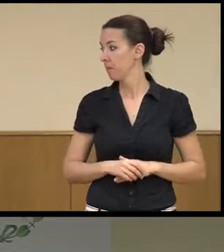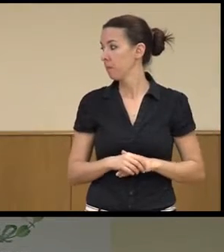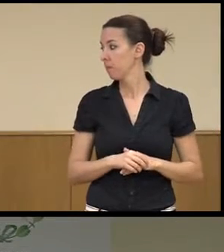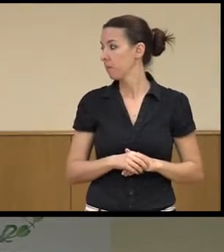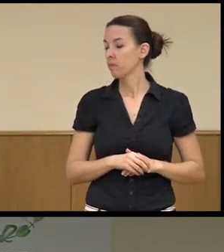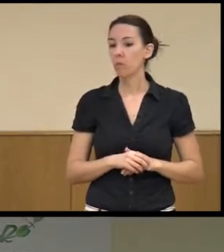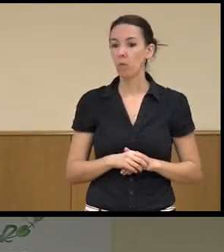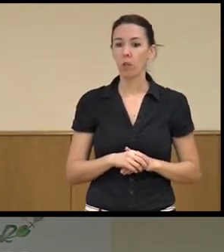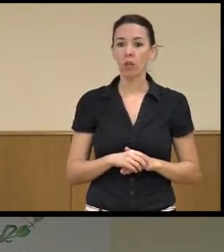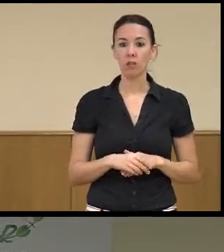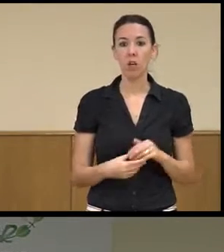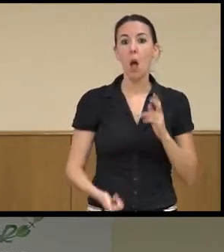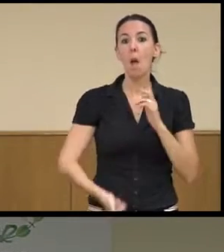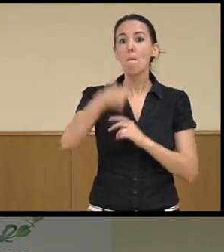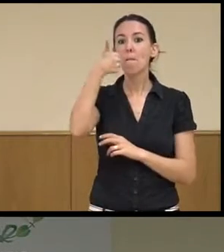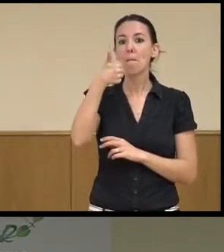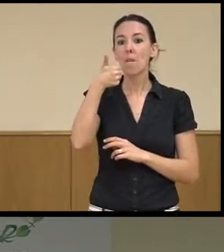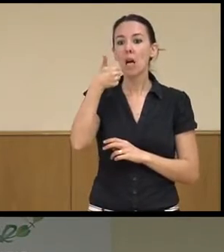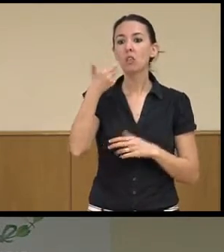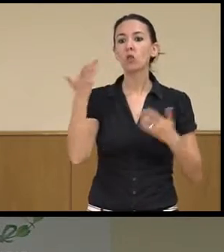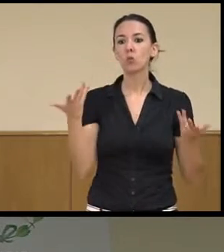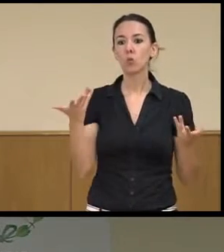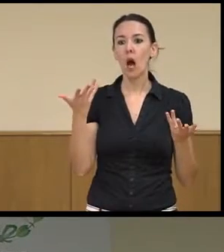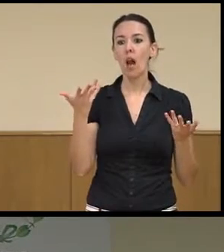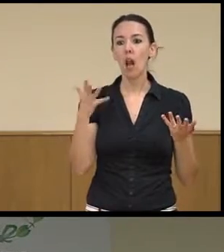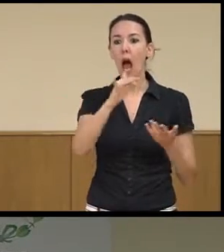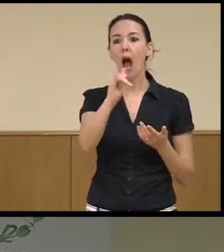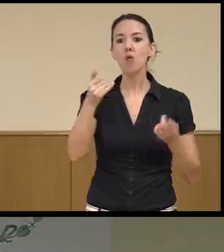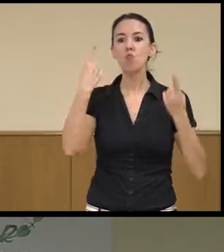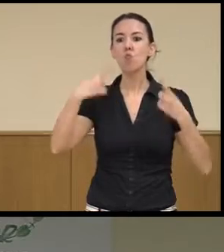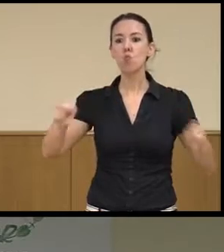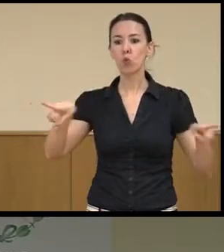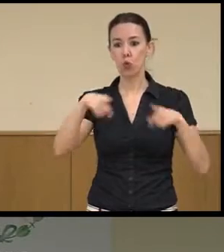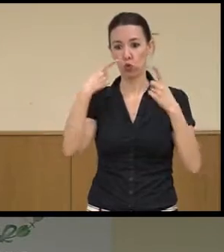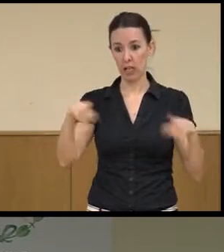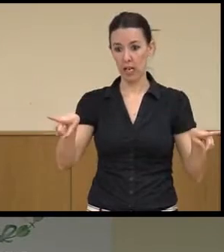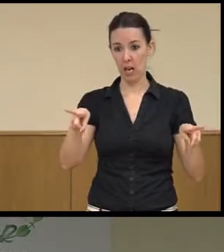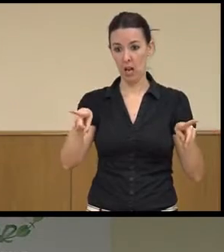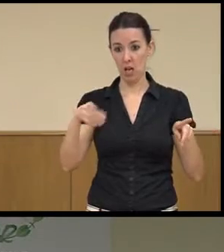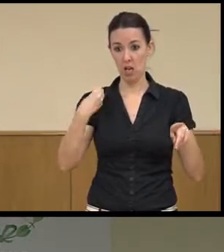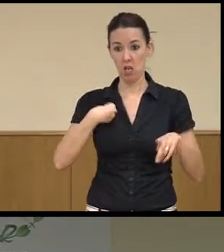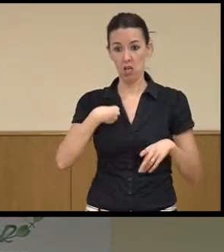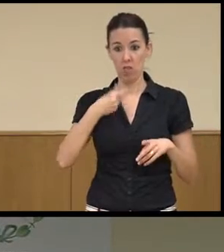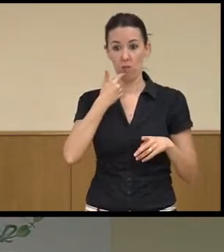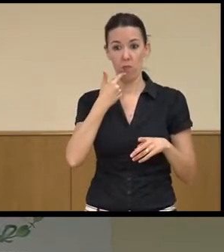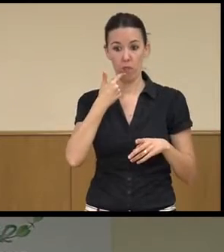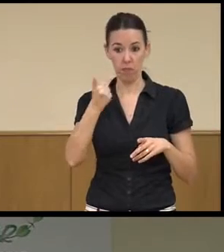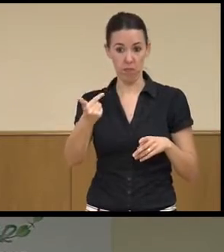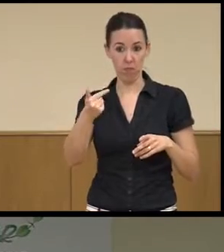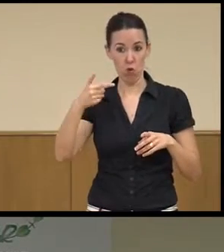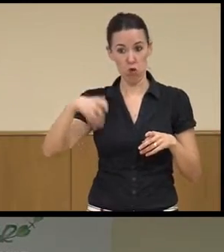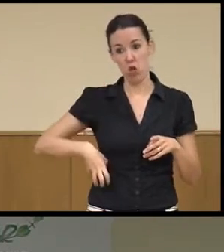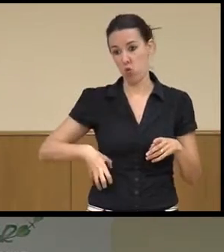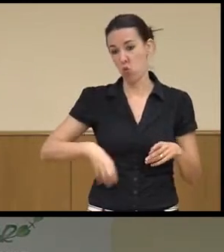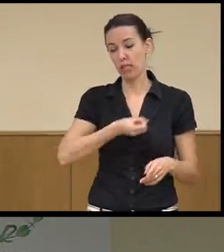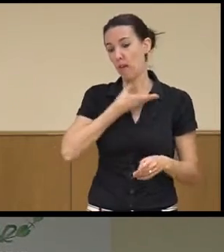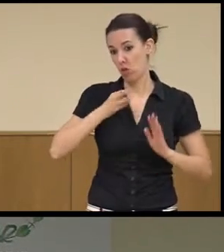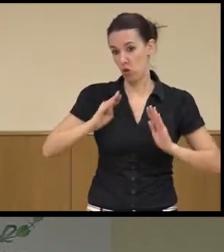todo, lo que domina en el lienzo es la presencia de la música, evocando igualmente el generoso mecenazgo de los